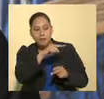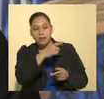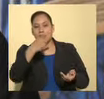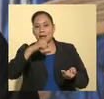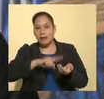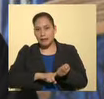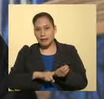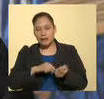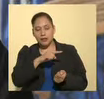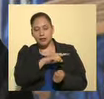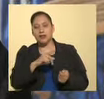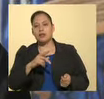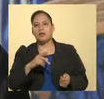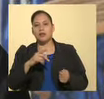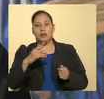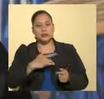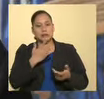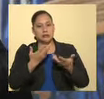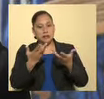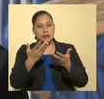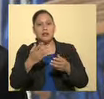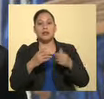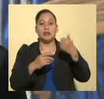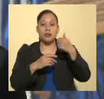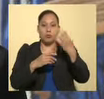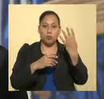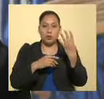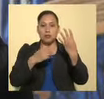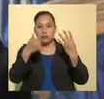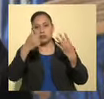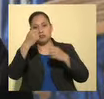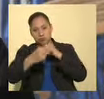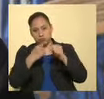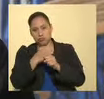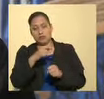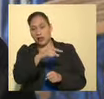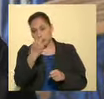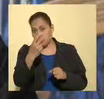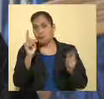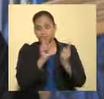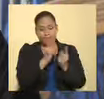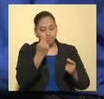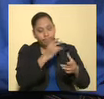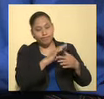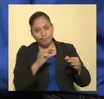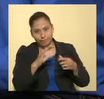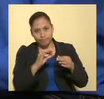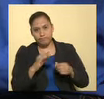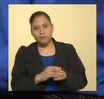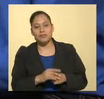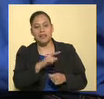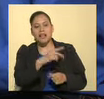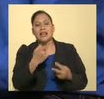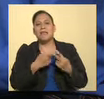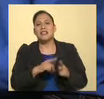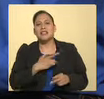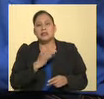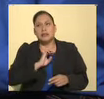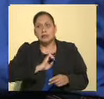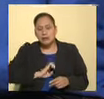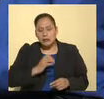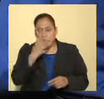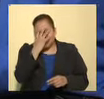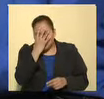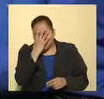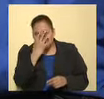es decir, entre los 4 y los 6 años de edad. Es ahí donde se construye el asco y el pudor. Y es